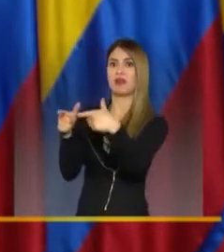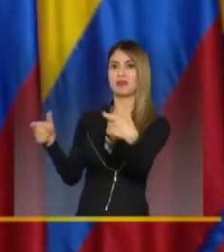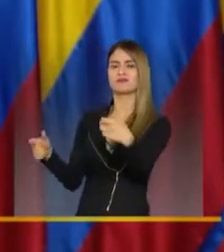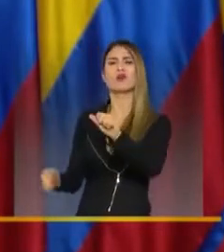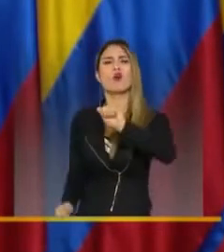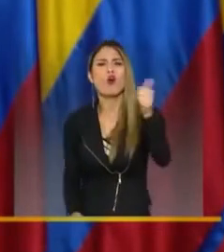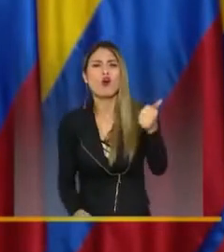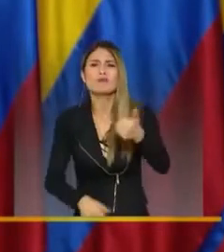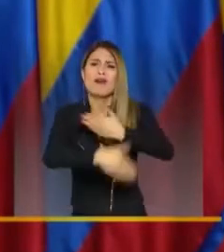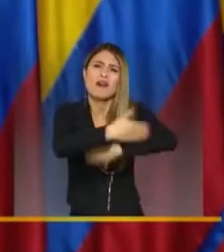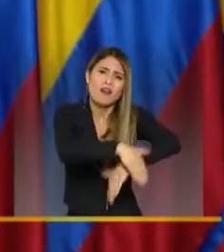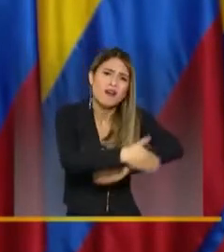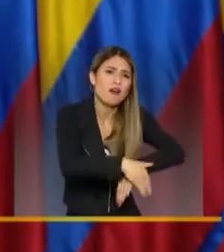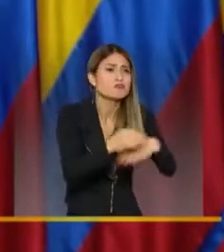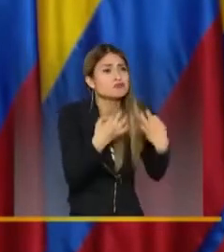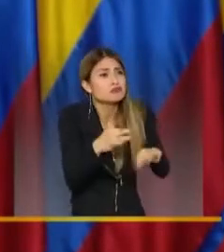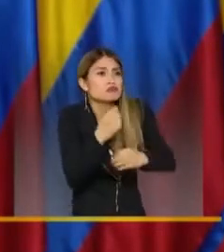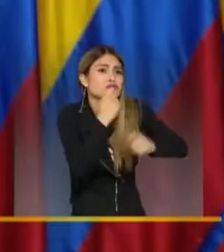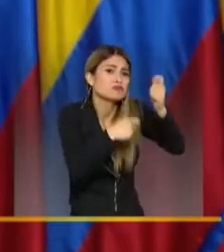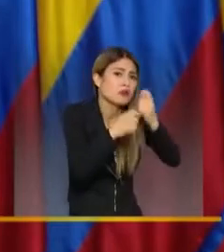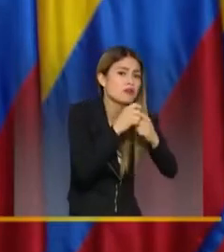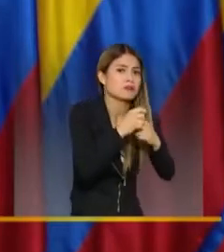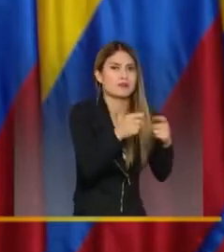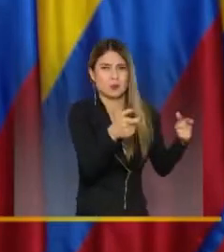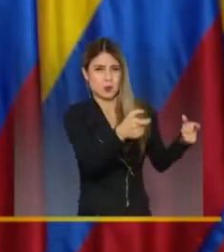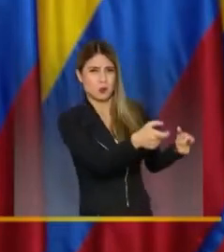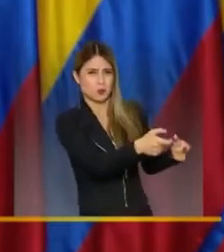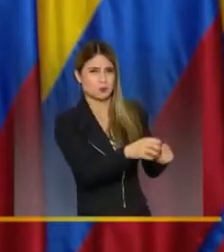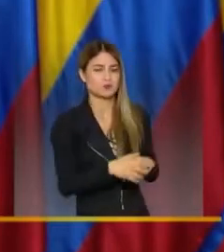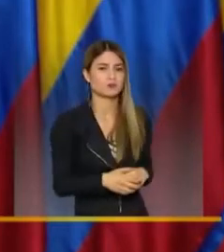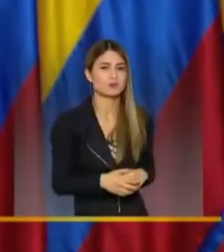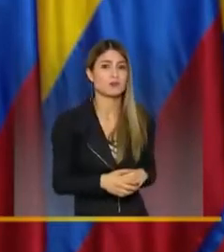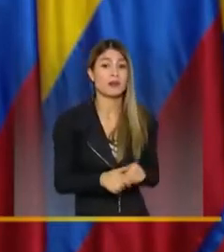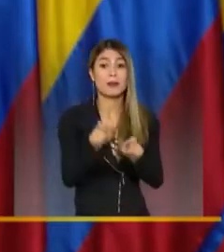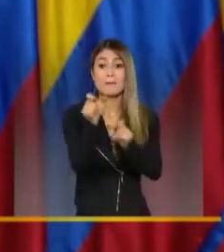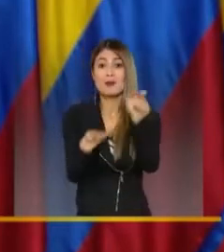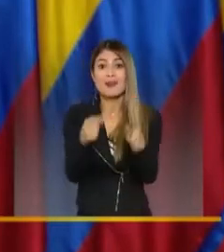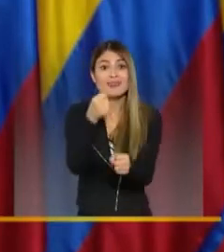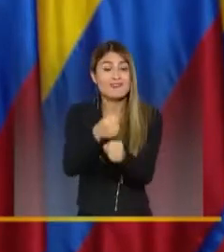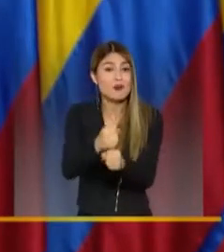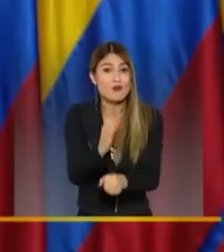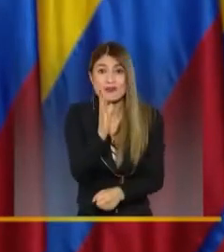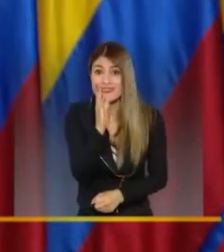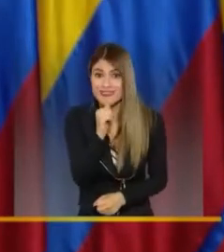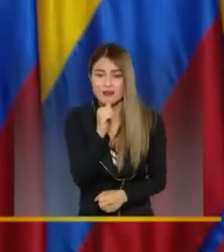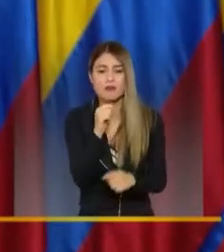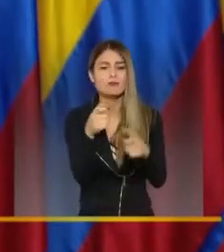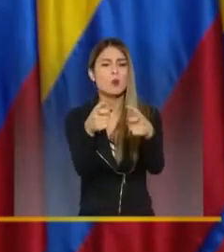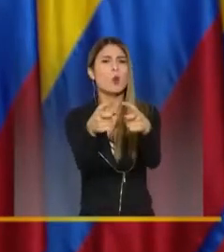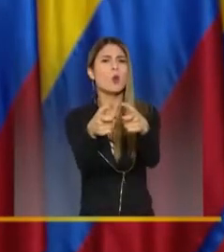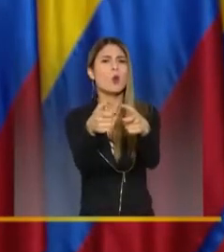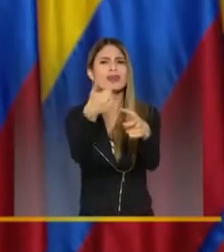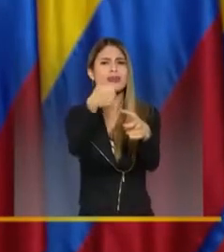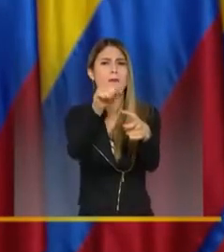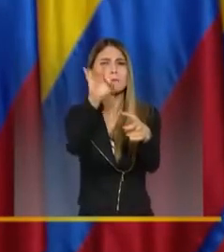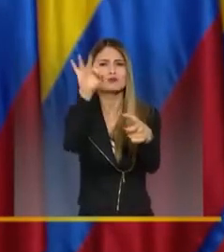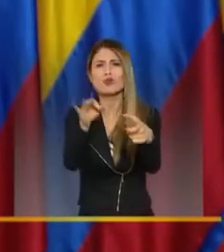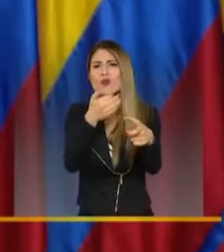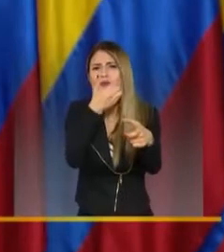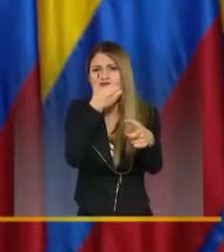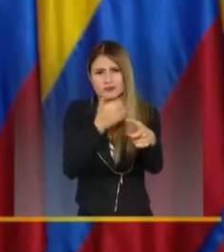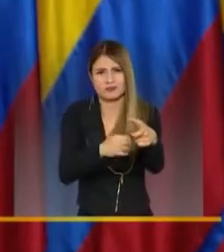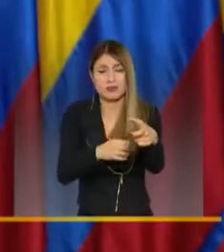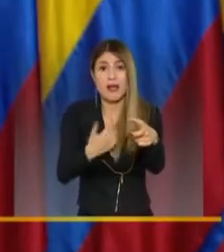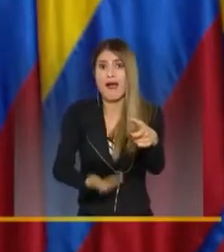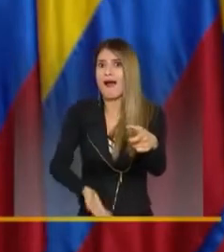formales que informales. El desempleo se ha mantenido por debajo del 10%, algo que durante muchos